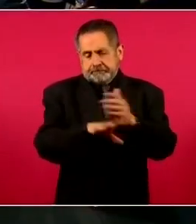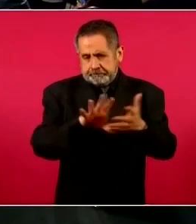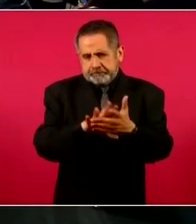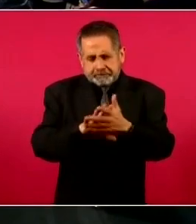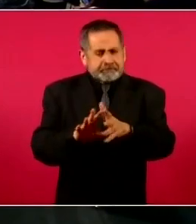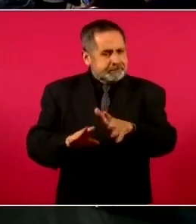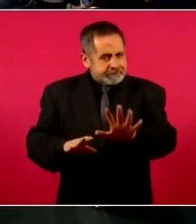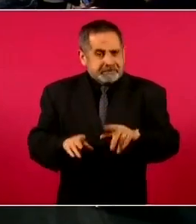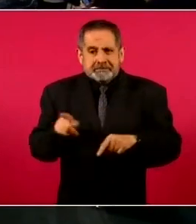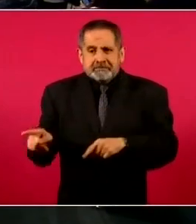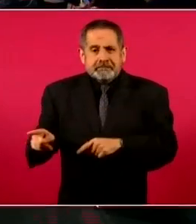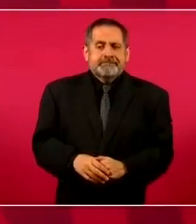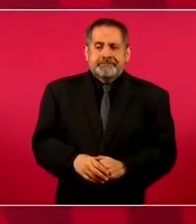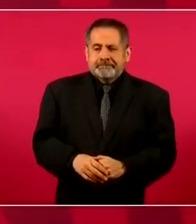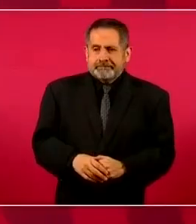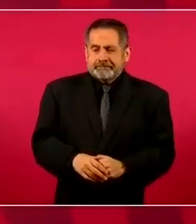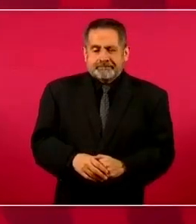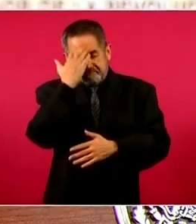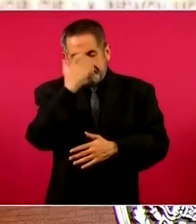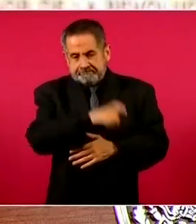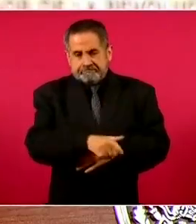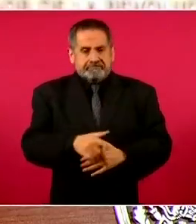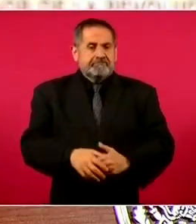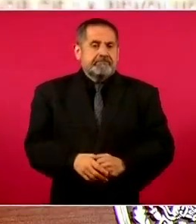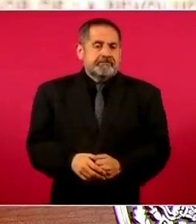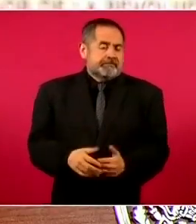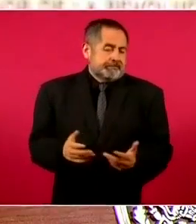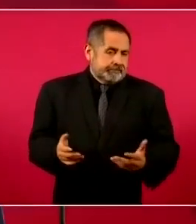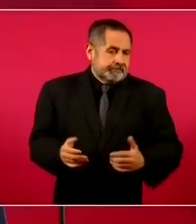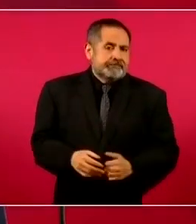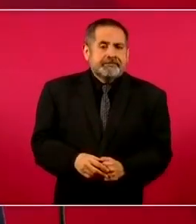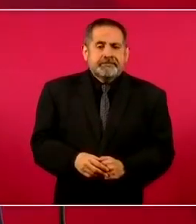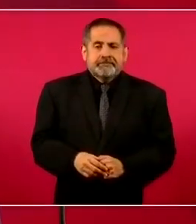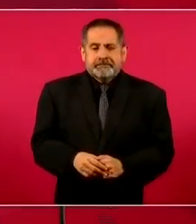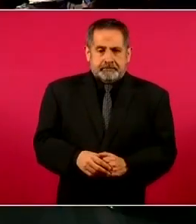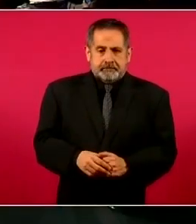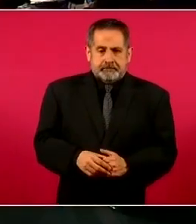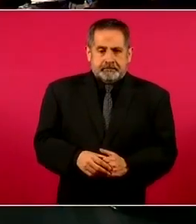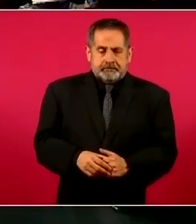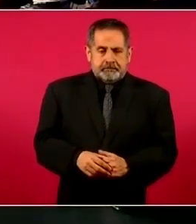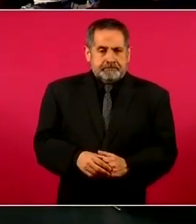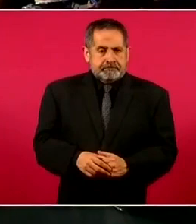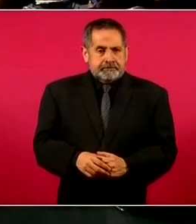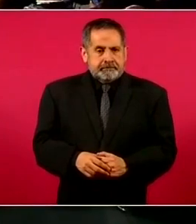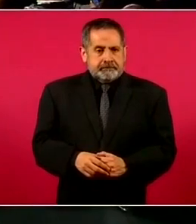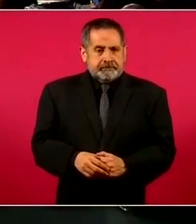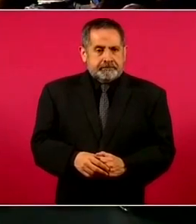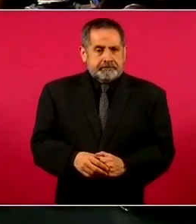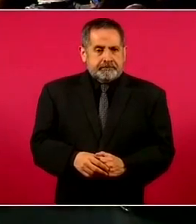¿Qué más juicio? Claro que ya la gente los tiene